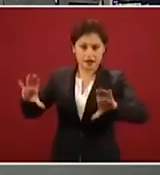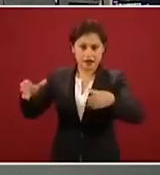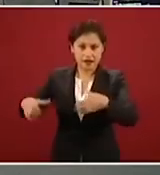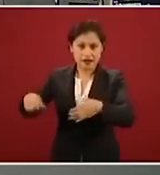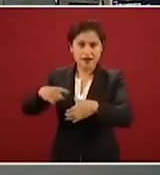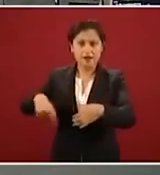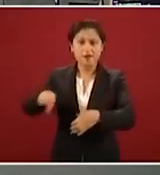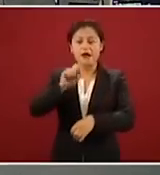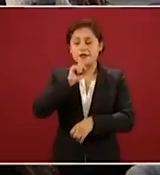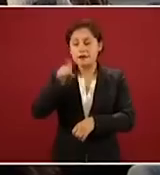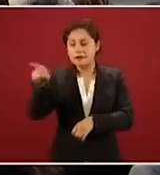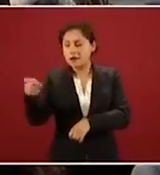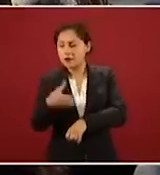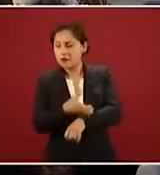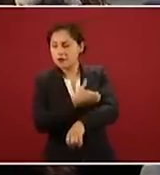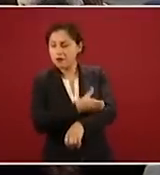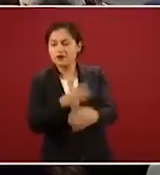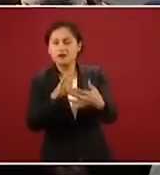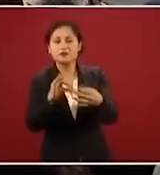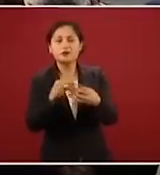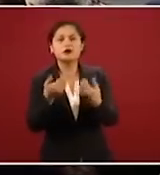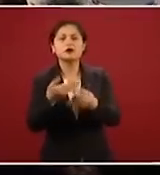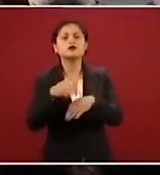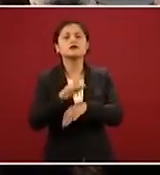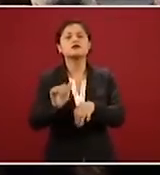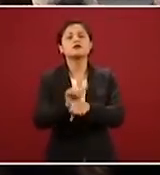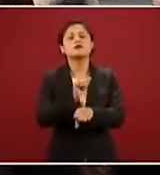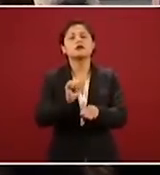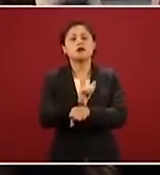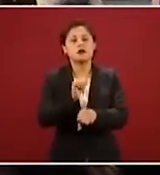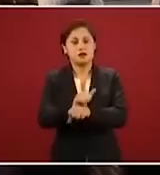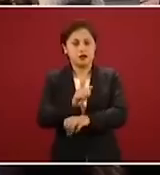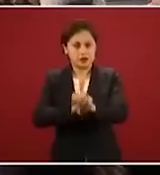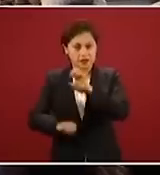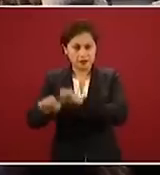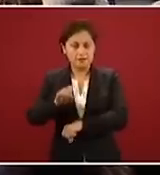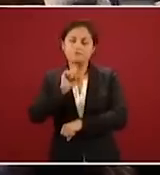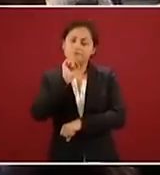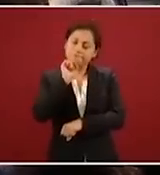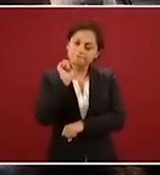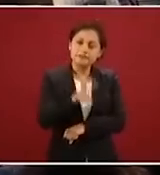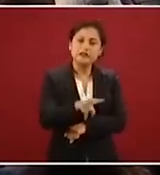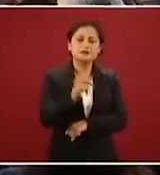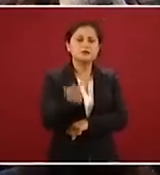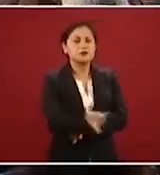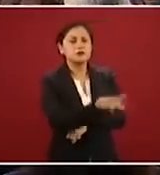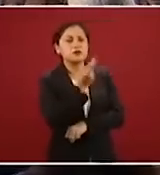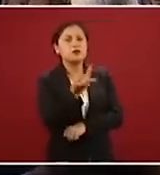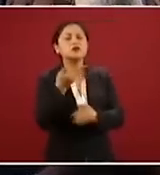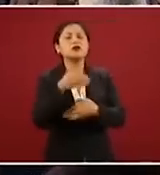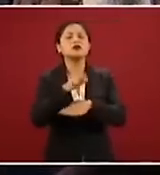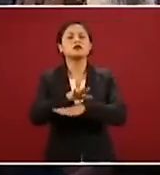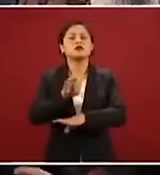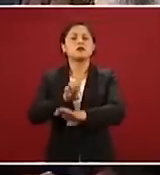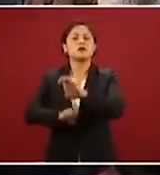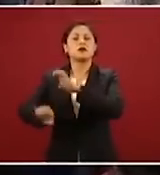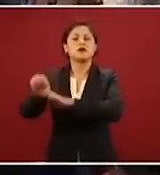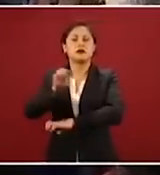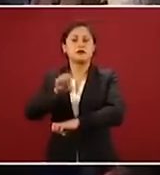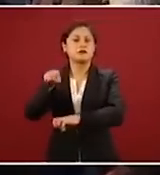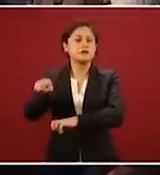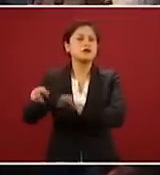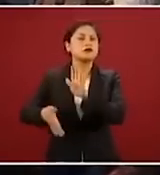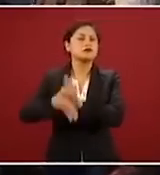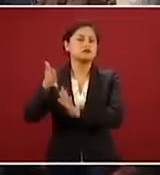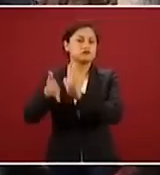la industria automotriz, preguntarle también de la industria de la construcción. Sabemos que también ha estado pues a la baja, hay